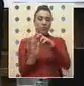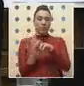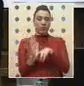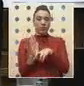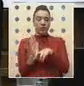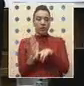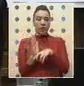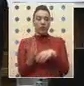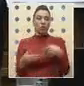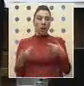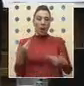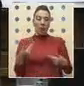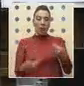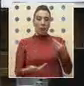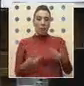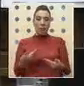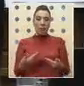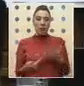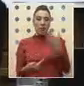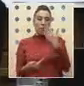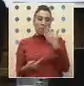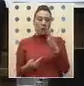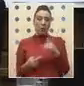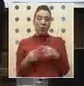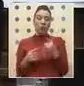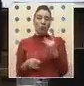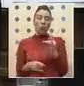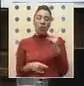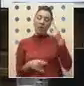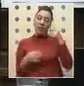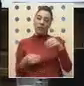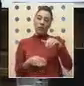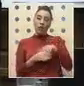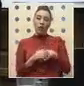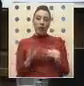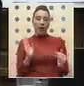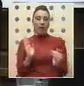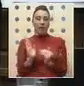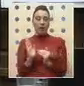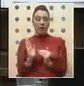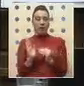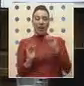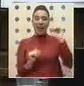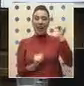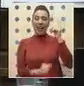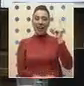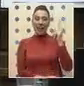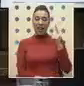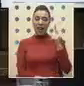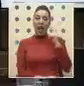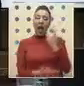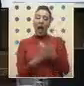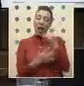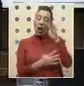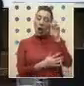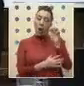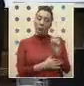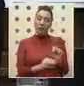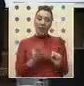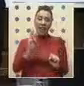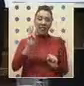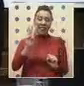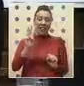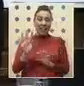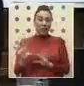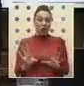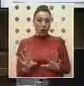es una contribución. Es una contribución y una mejora y por eso la UDI ha decidido votarlo a favor en general. Tenemos observaciones en tres